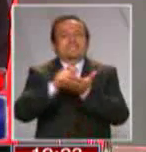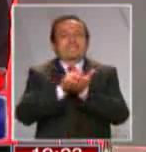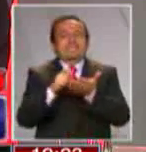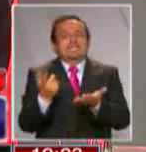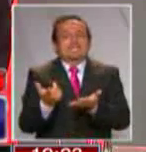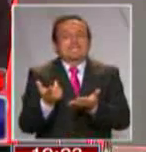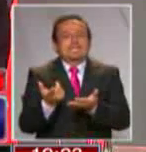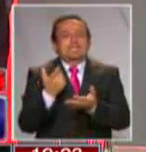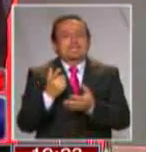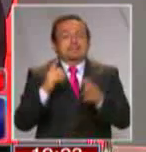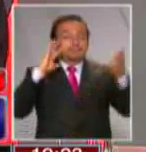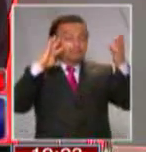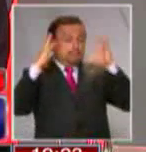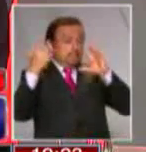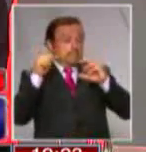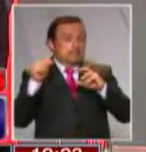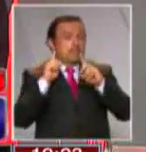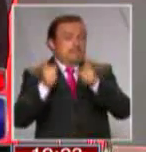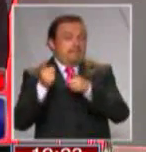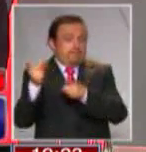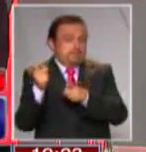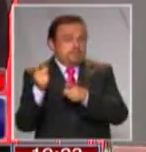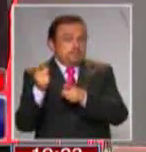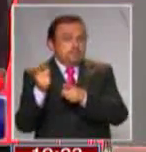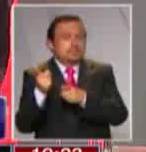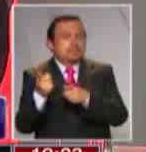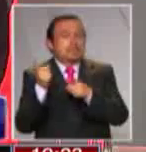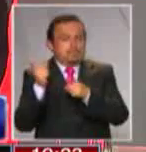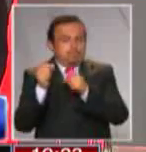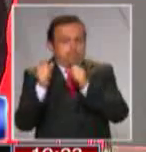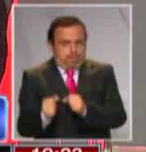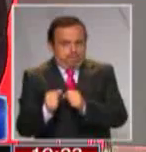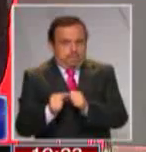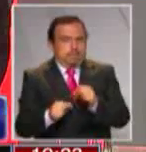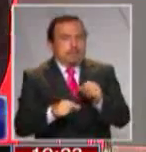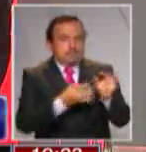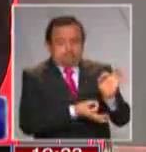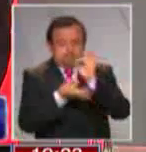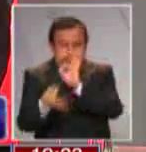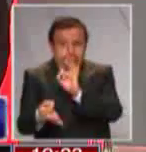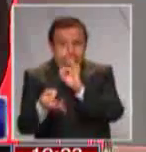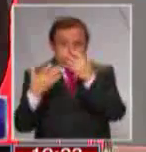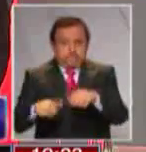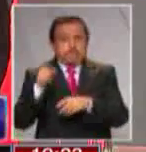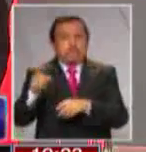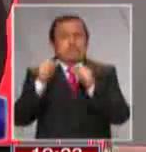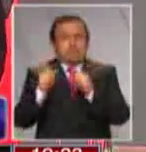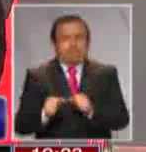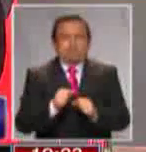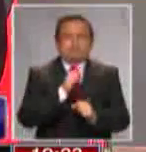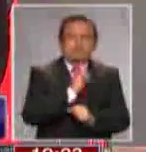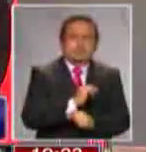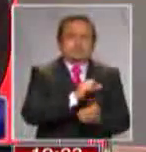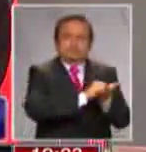de Medio Ambiente, que es la que tendría las facultades, conforme a los antecedentes que se le han entregado, para